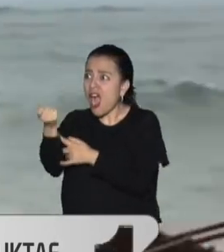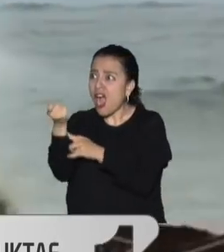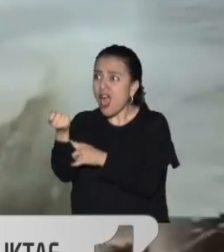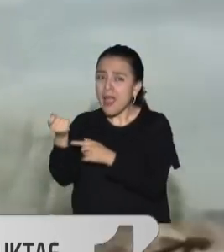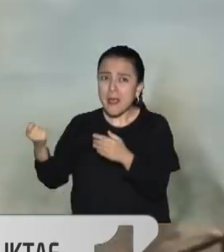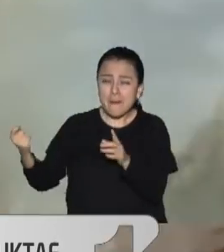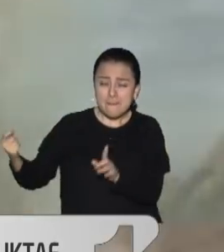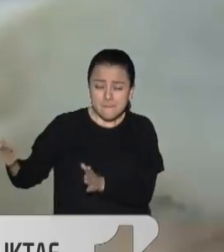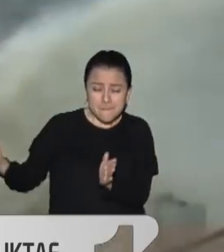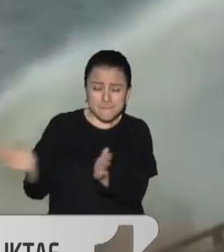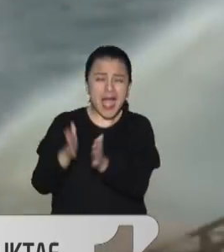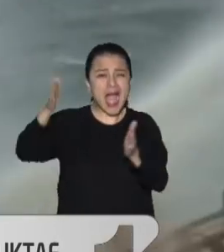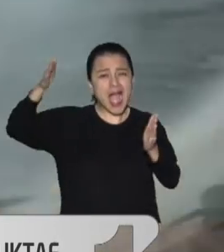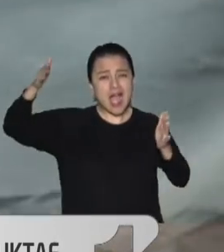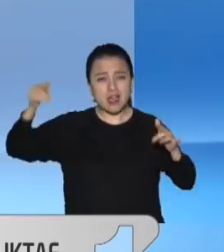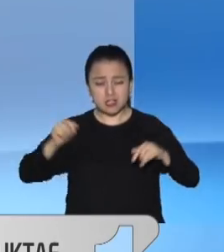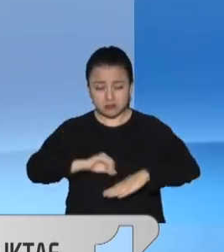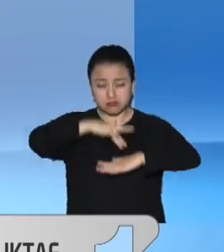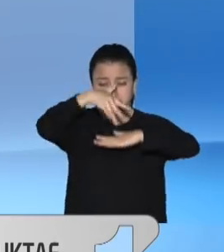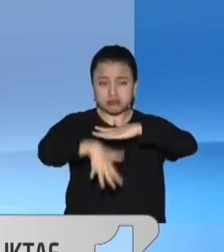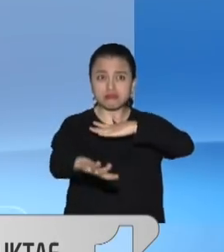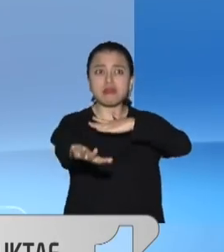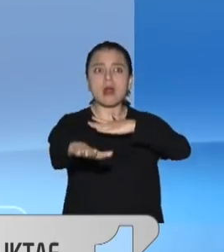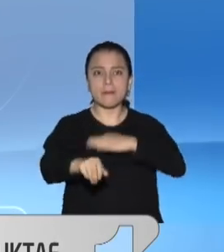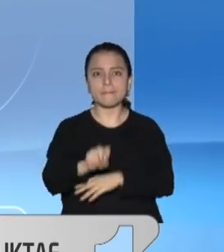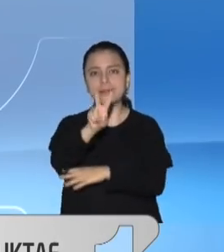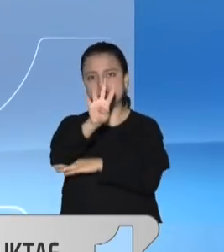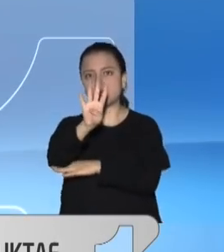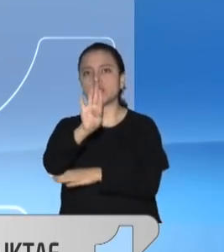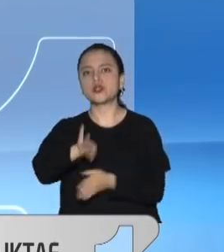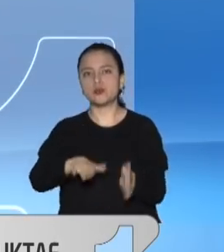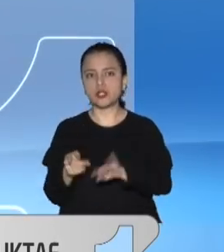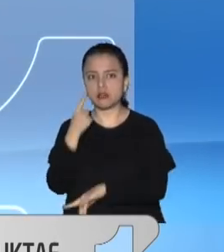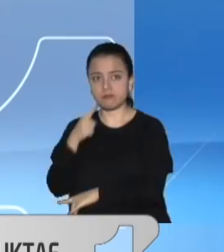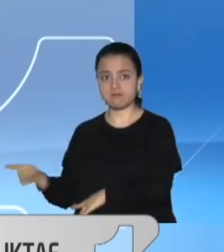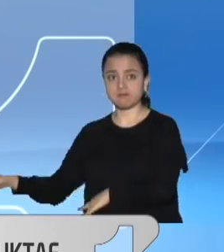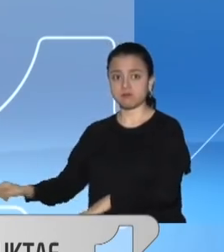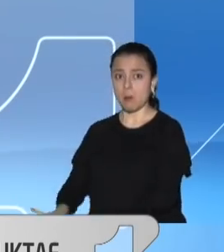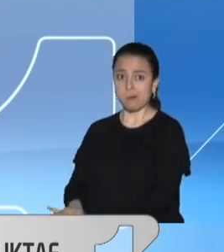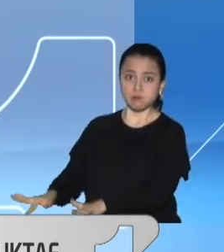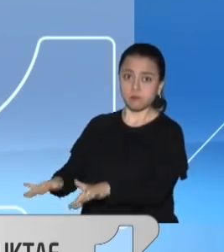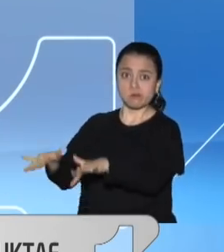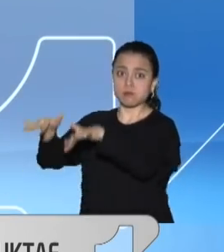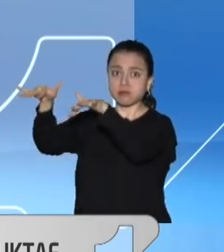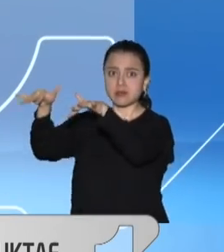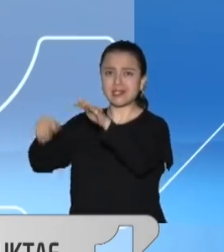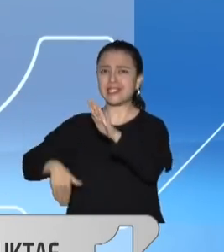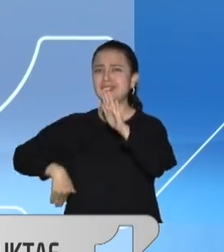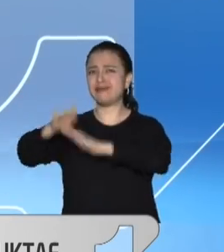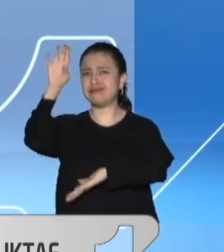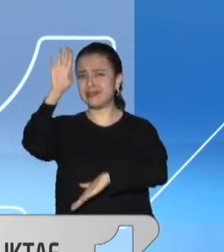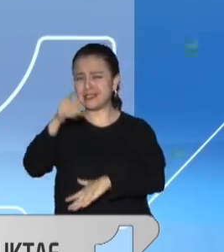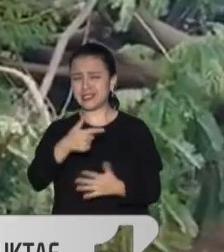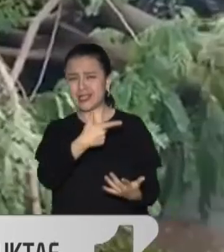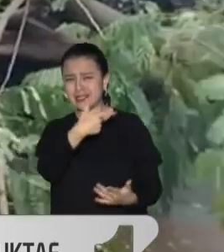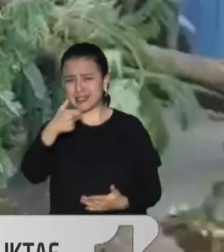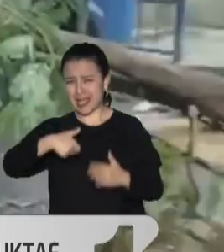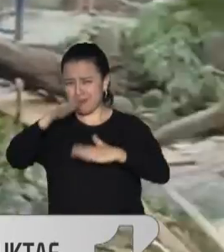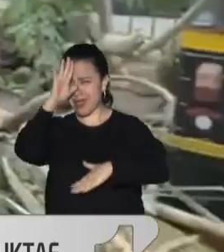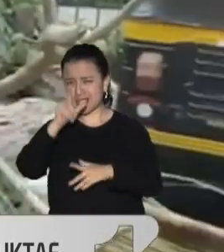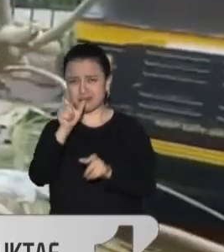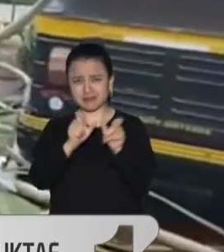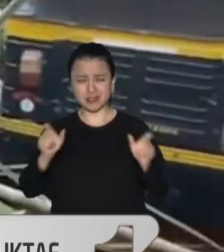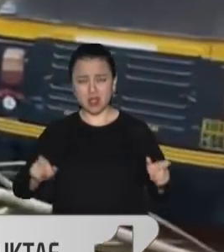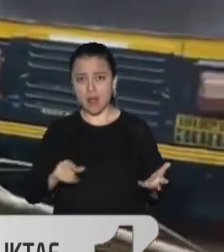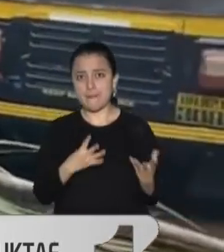de tocar tierra en la costa occidental del país, 24 personas murieron y casi un centenar están desaparecidas. Las fuertes lluvias